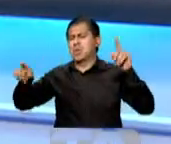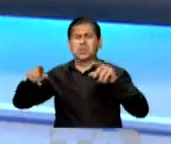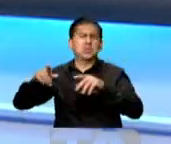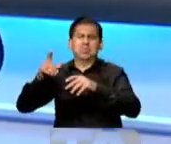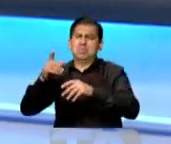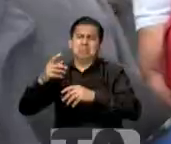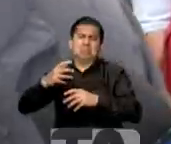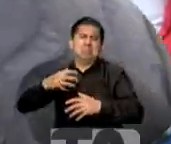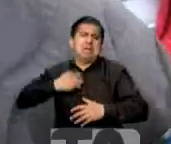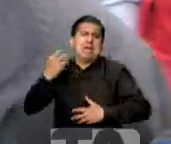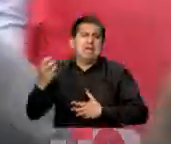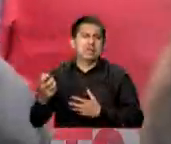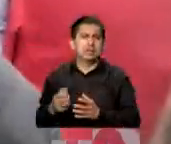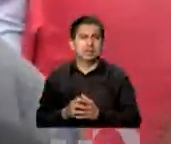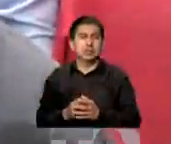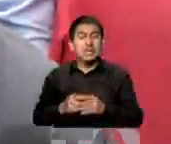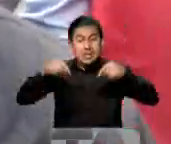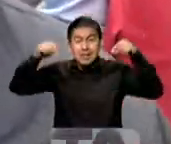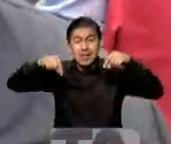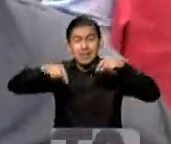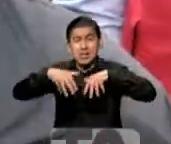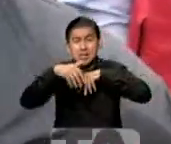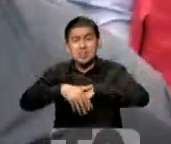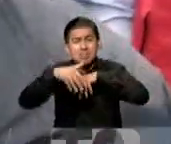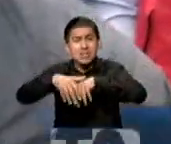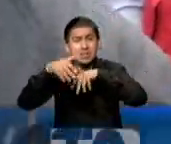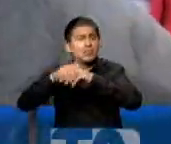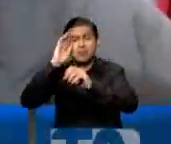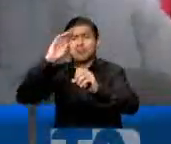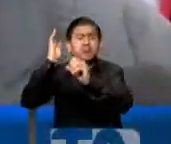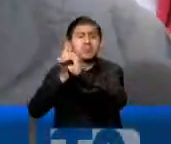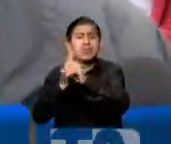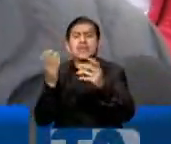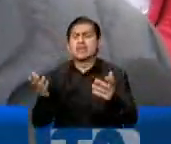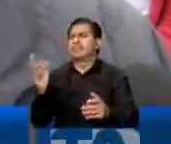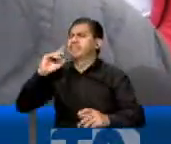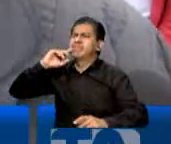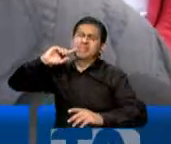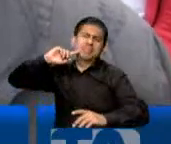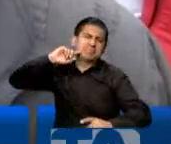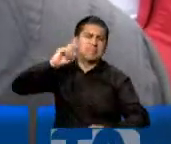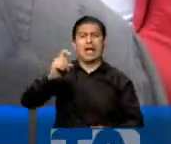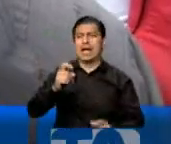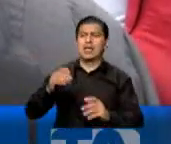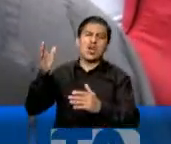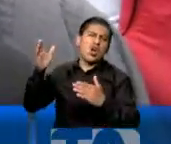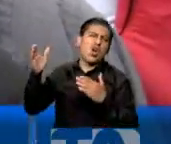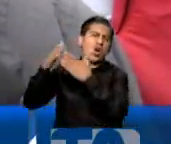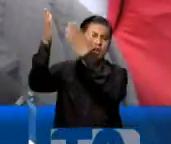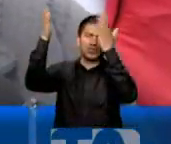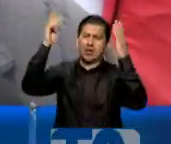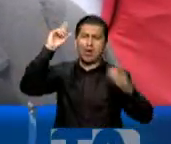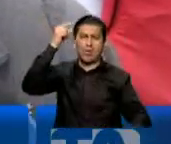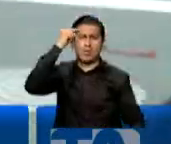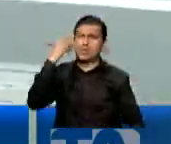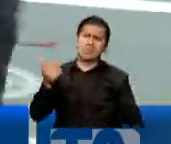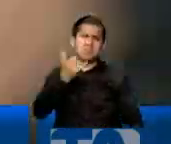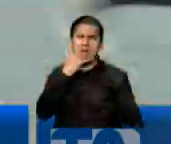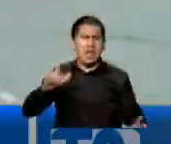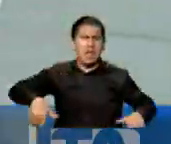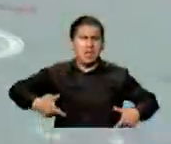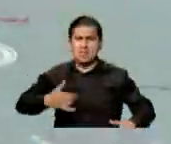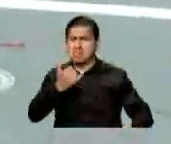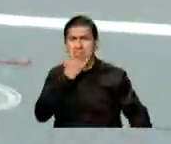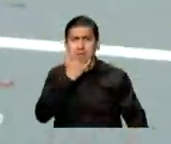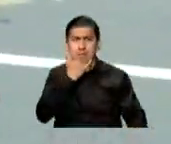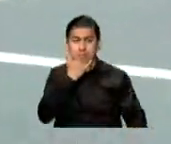desmanes. Esta movilización tiene como objetivo rechazar las políticas antiobreras y antipopulares de Moreno. Las